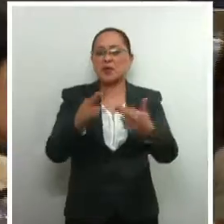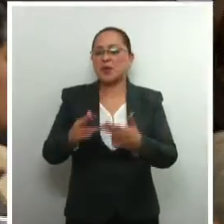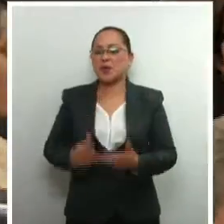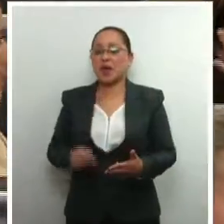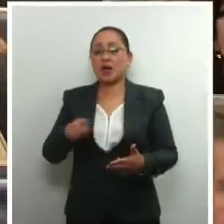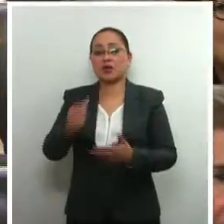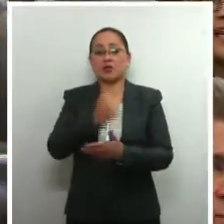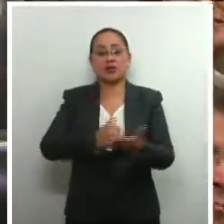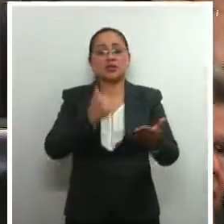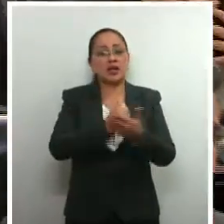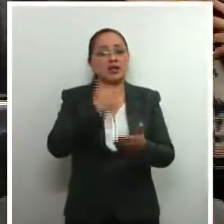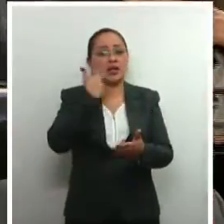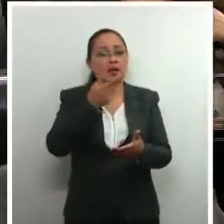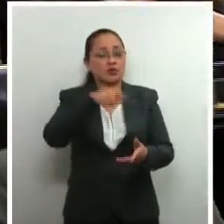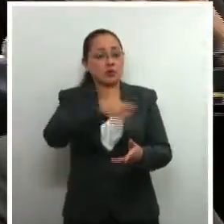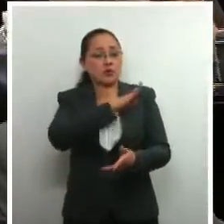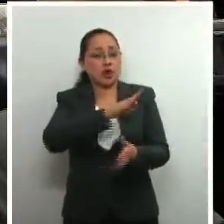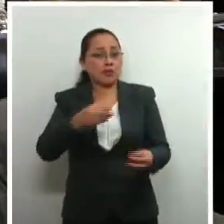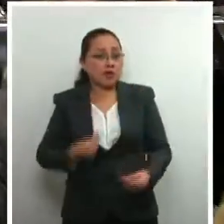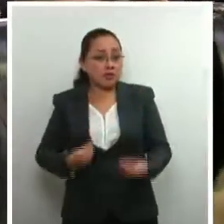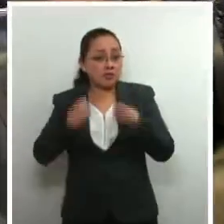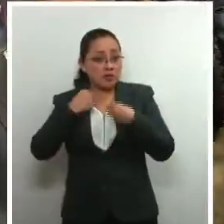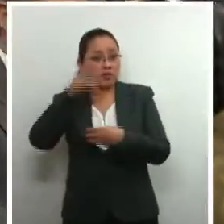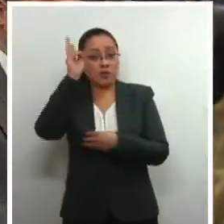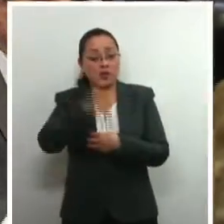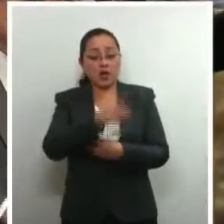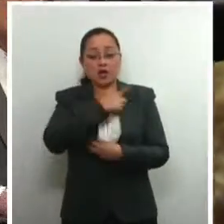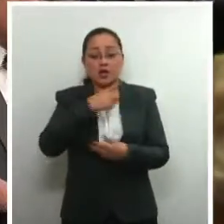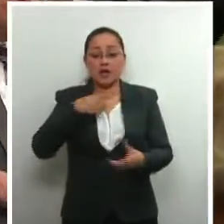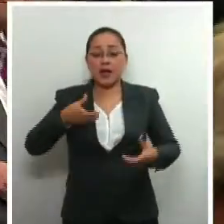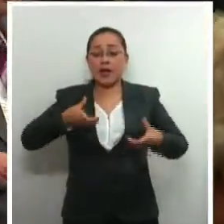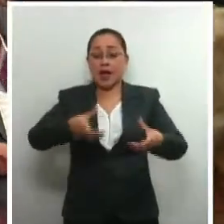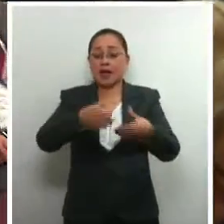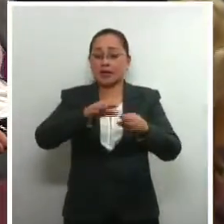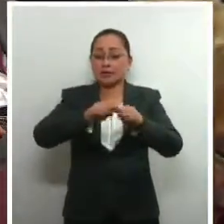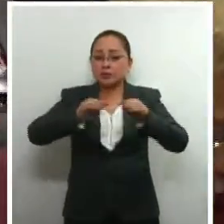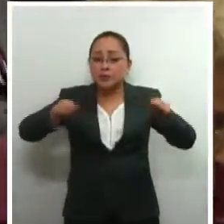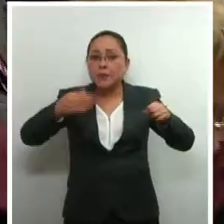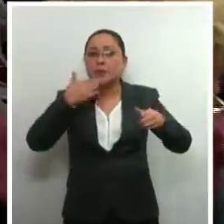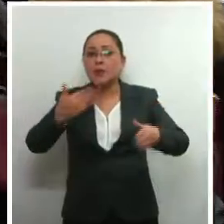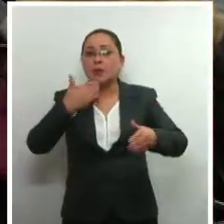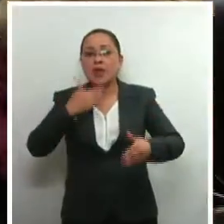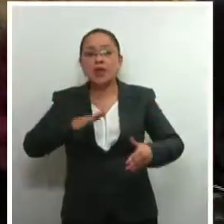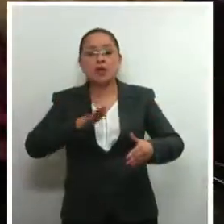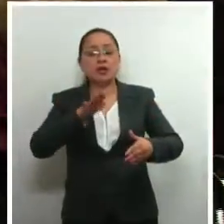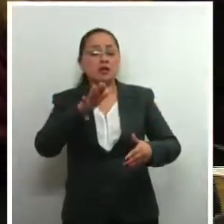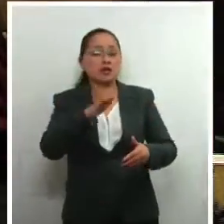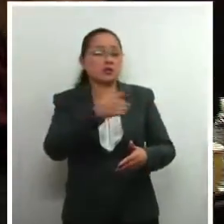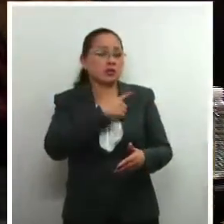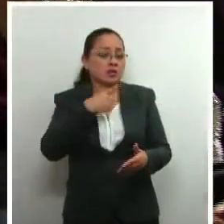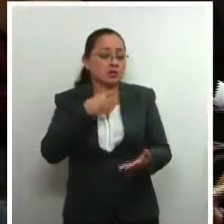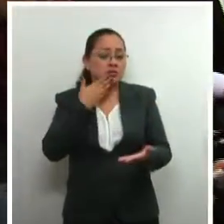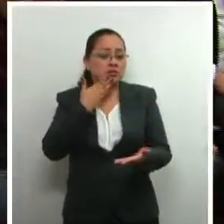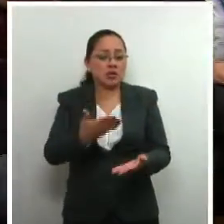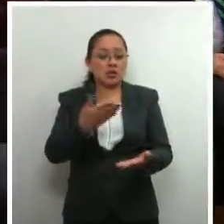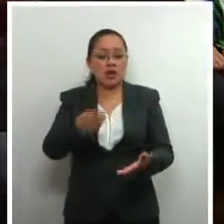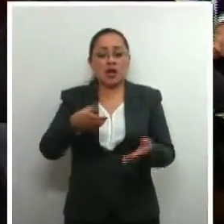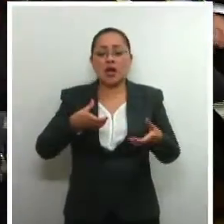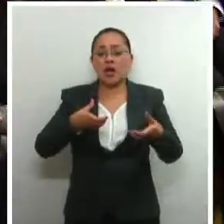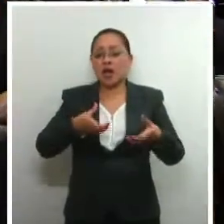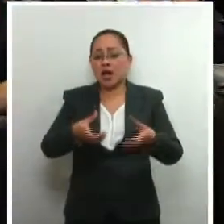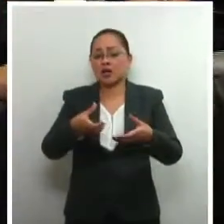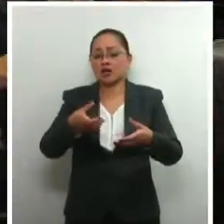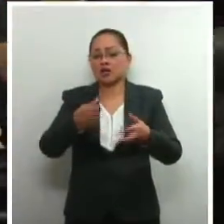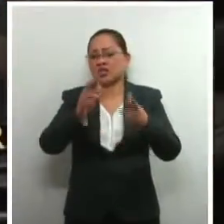ciudad, queremos una ciudad habitable tiene que tener también buenas vías públicas. Encontramos calles